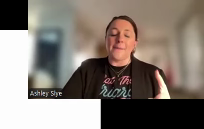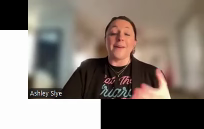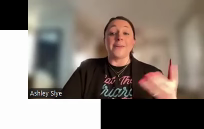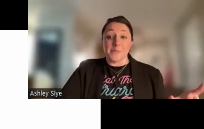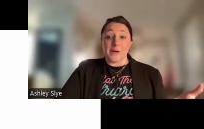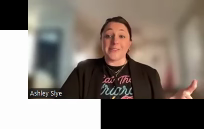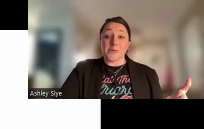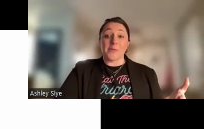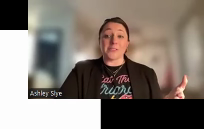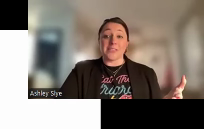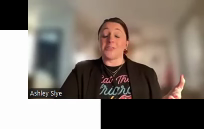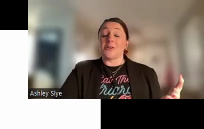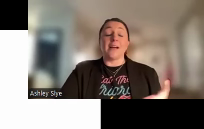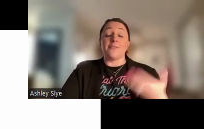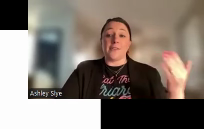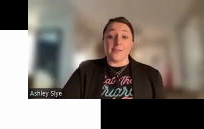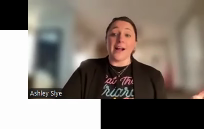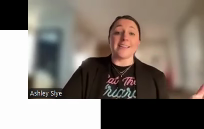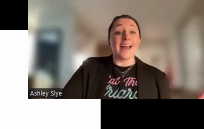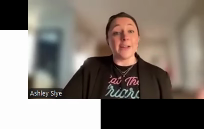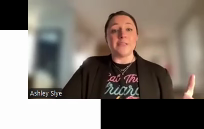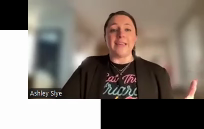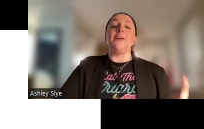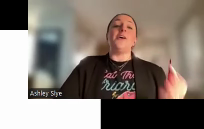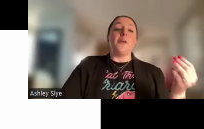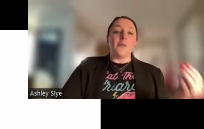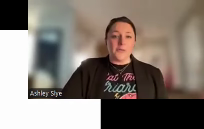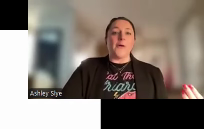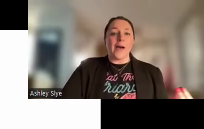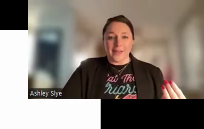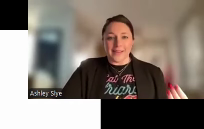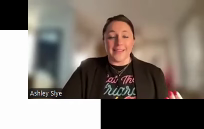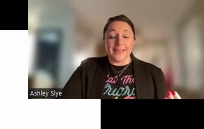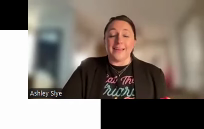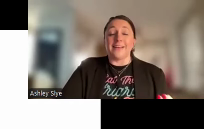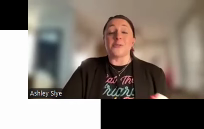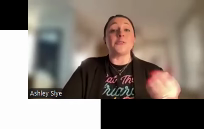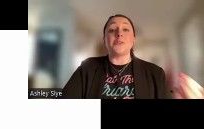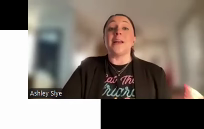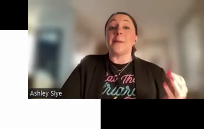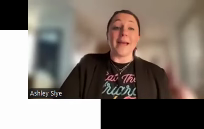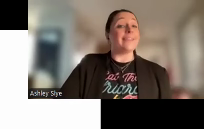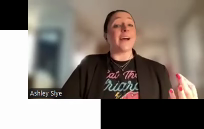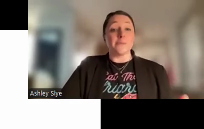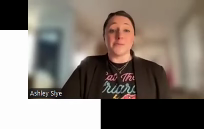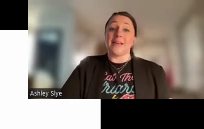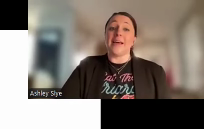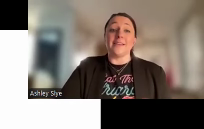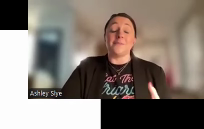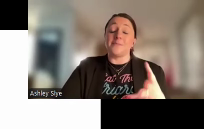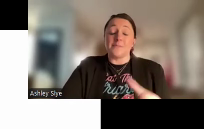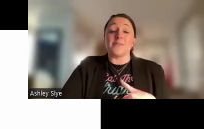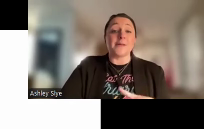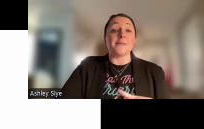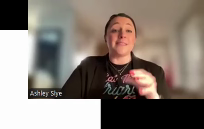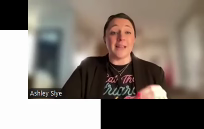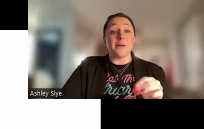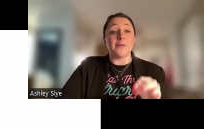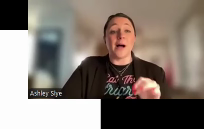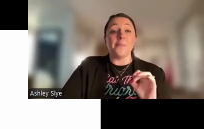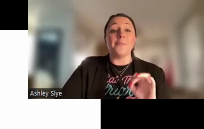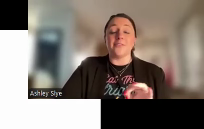idiomas, lo cual puede ser algo muy importante y también compartir cuál ha sido la experiencia en torno a algún procedimiento. Si, por ejemplo, has